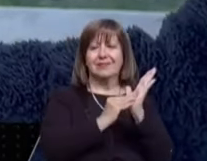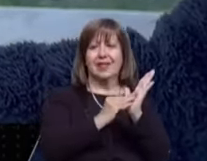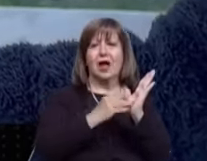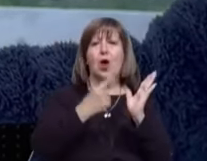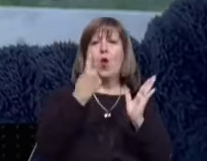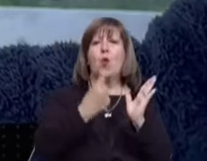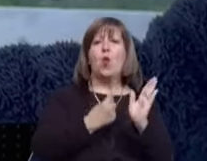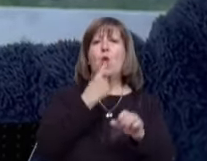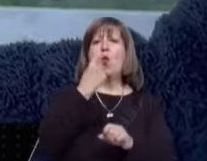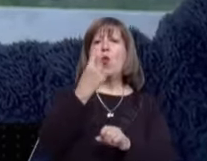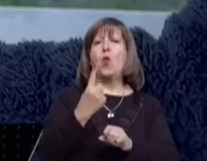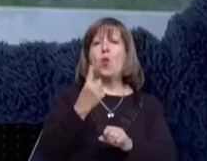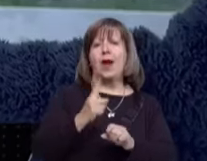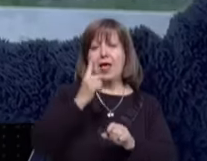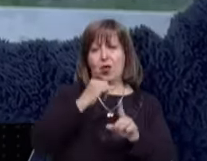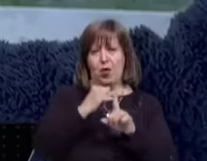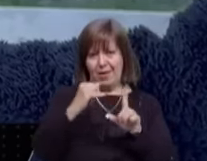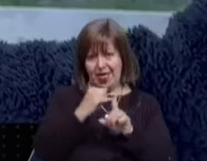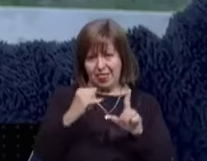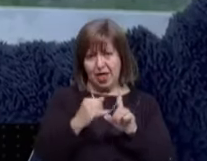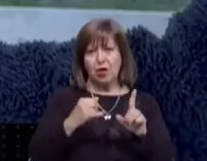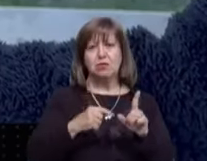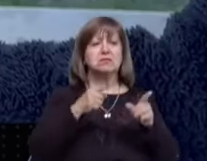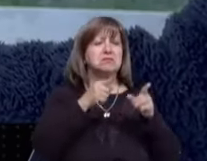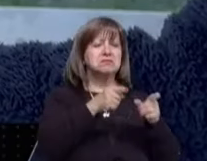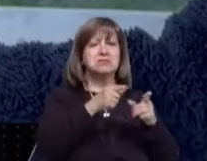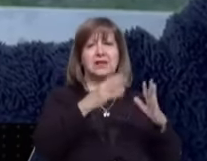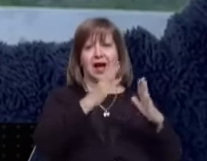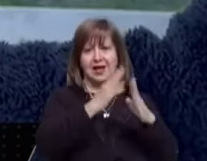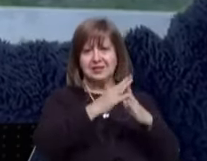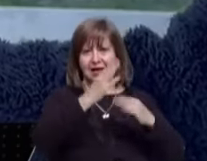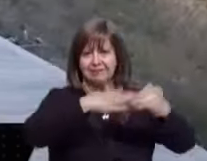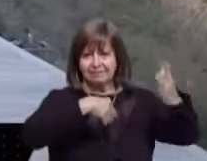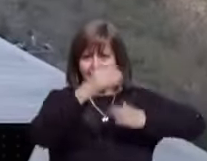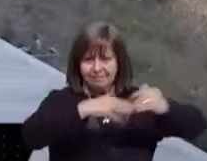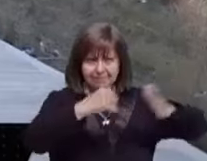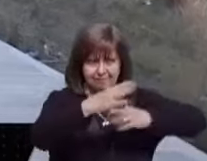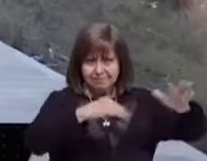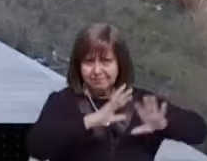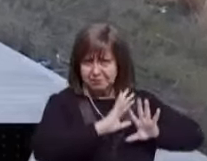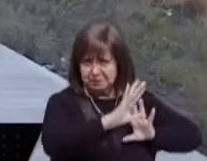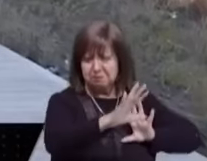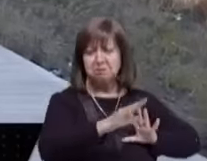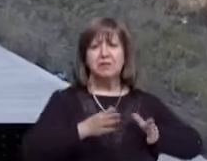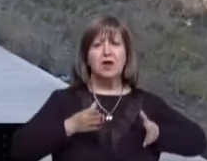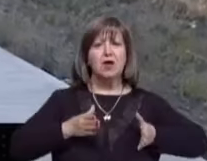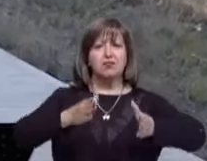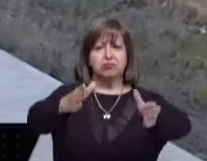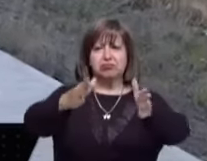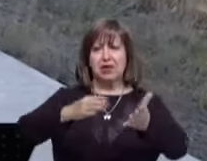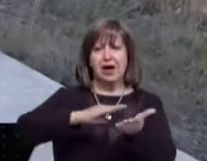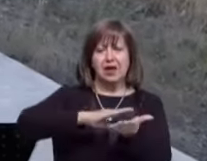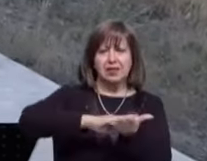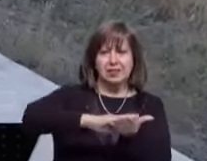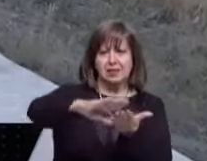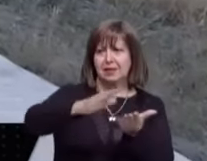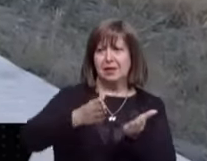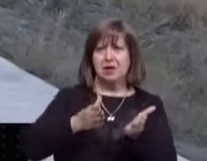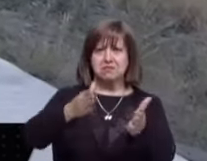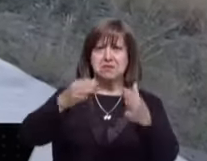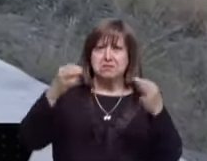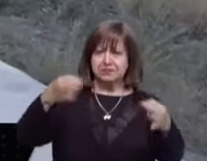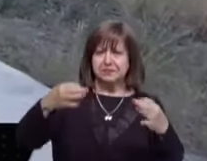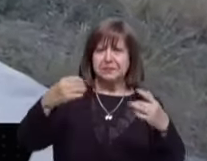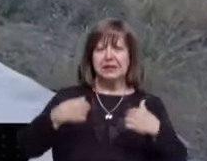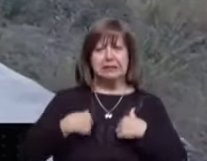hacer terminar las obras de Urbanización y bueno al día de hoy las obras no están finalizadas